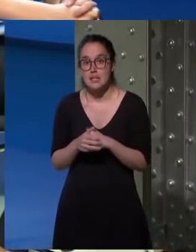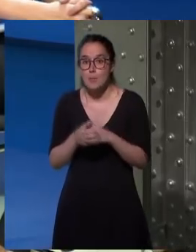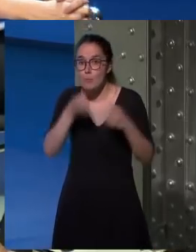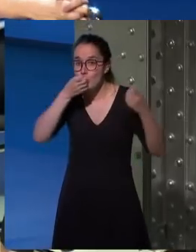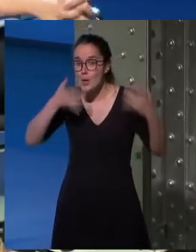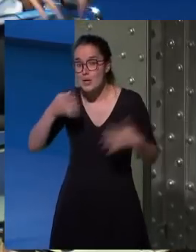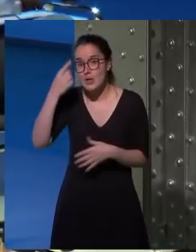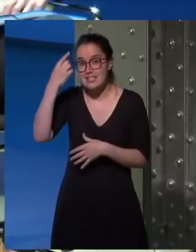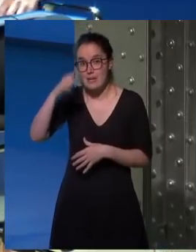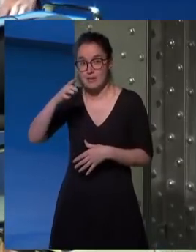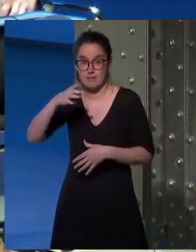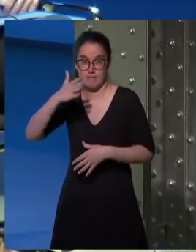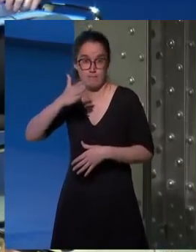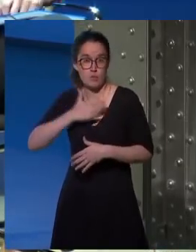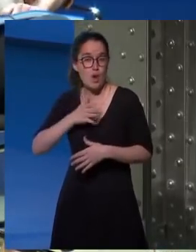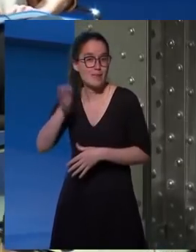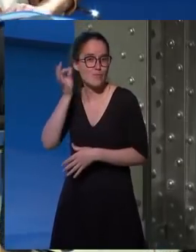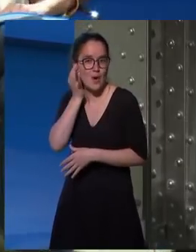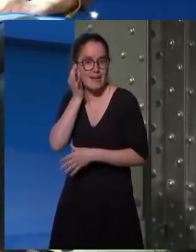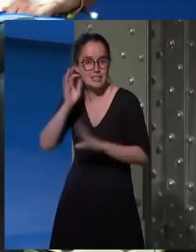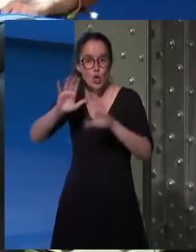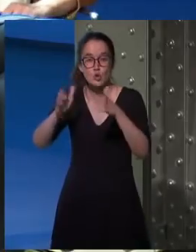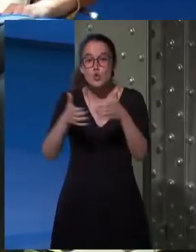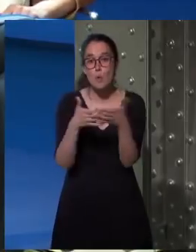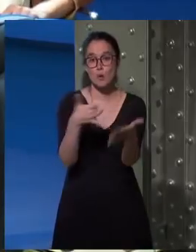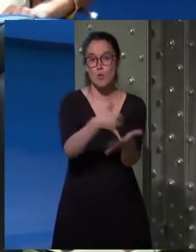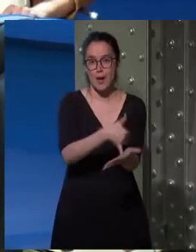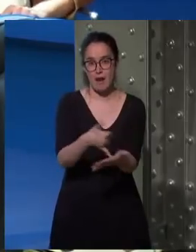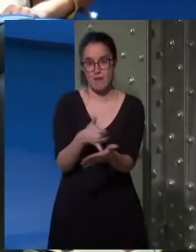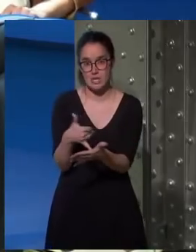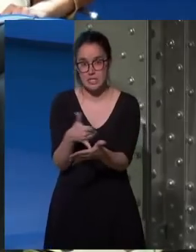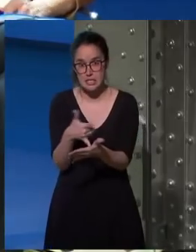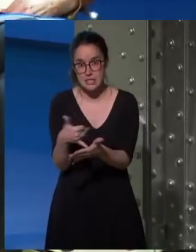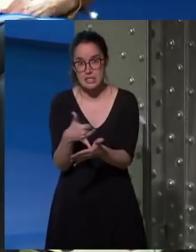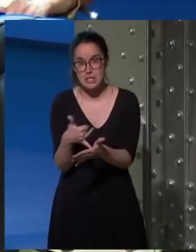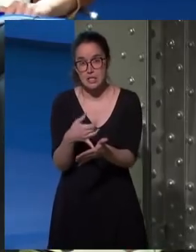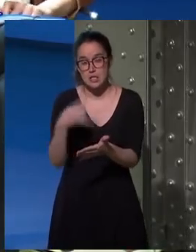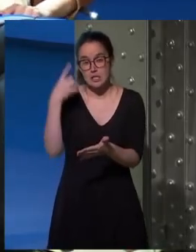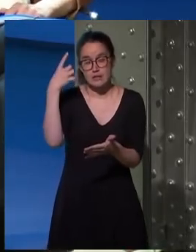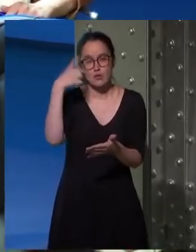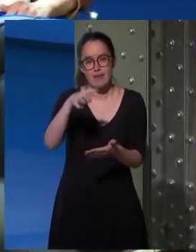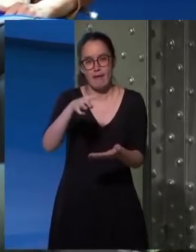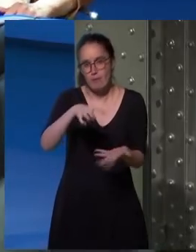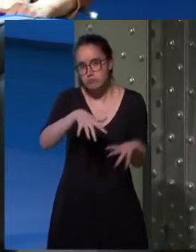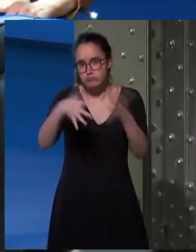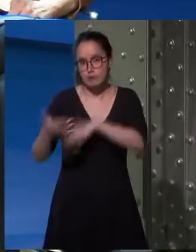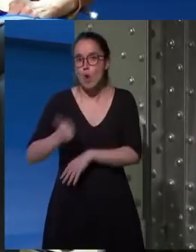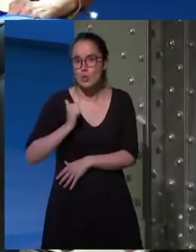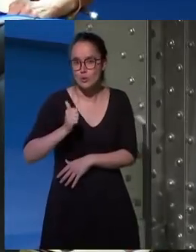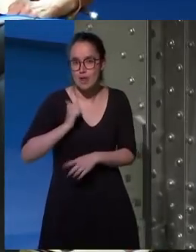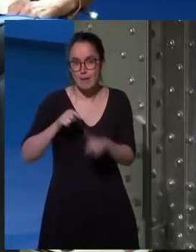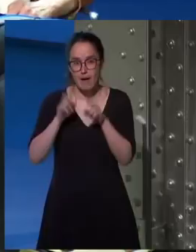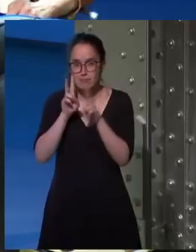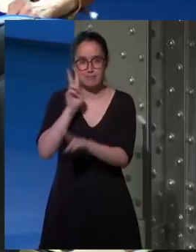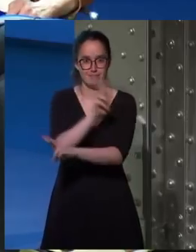Y bueno, sabes que mi causa es las mujeres de los grupos vulnerables, ¿no? Bueno, anteriormente sé que bien reflejas y deis oportunidad para que esto